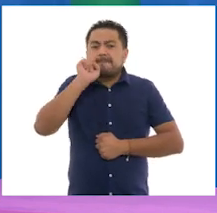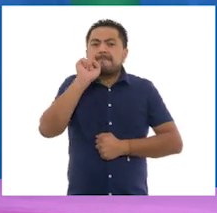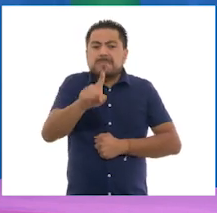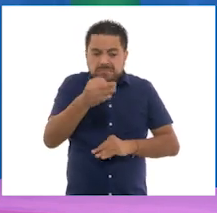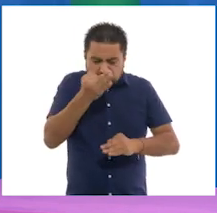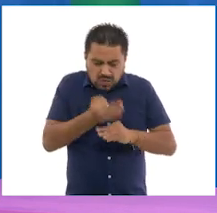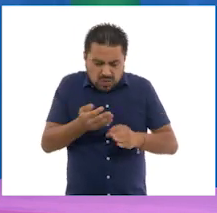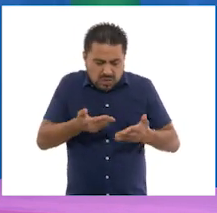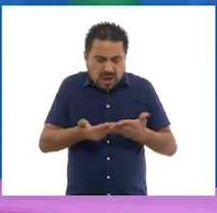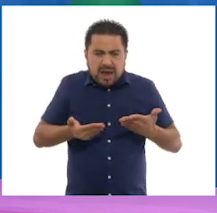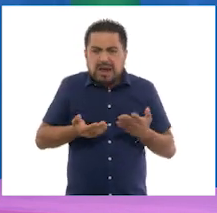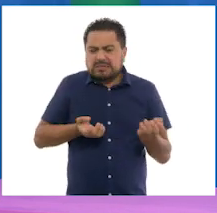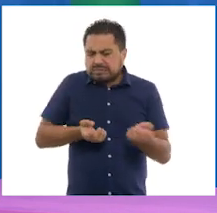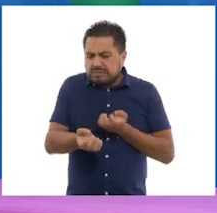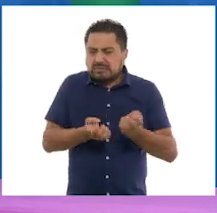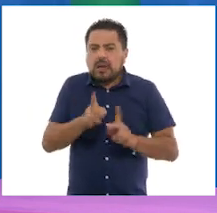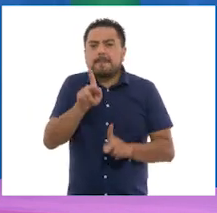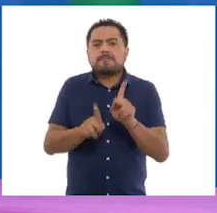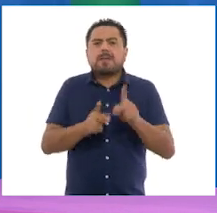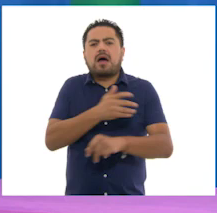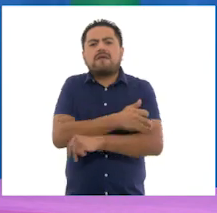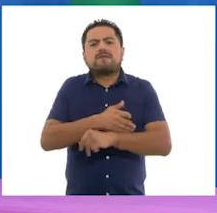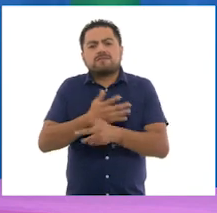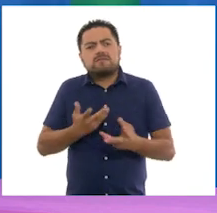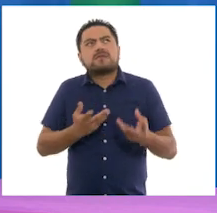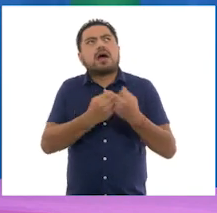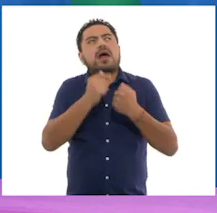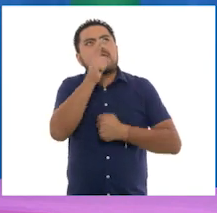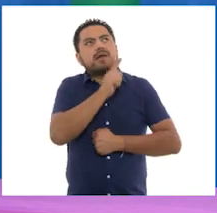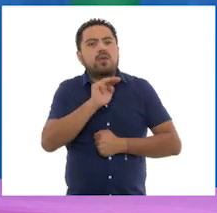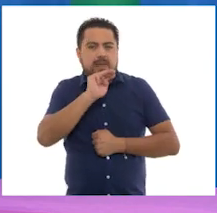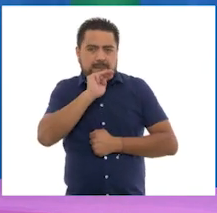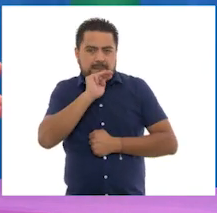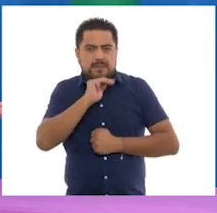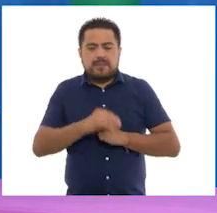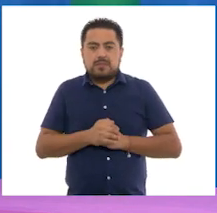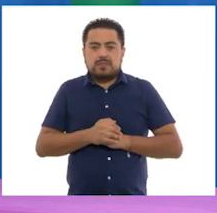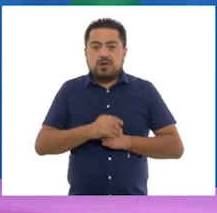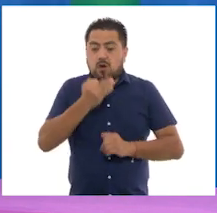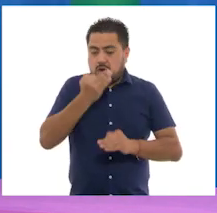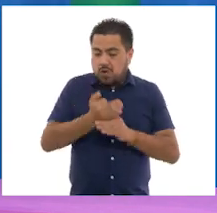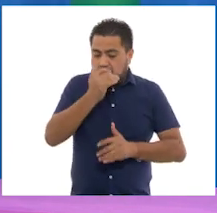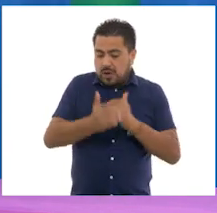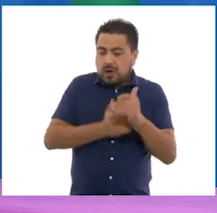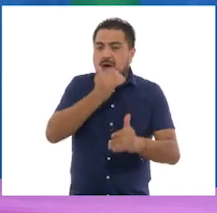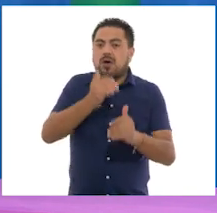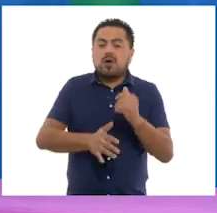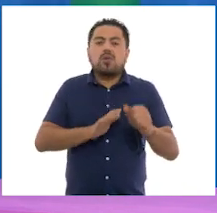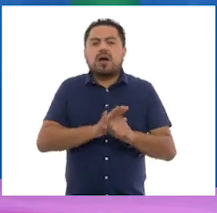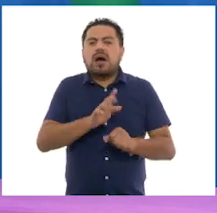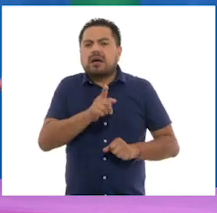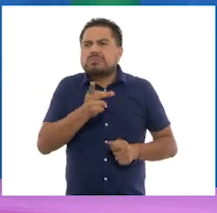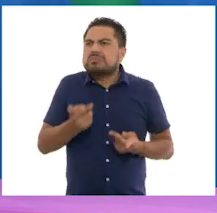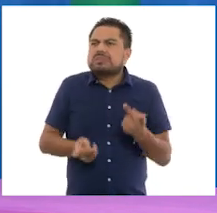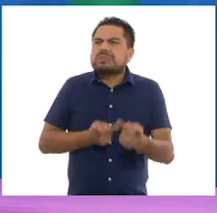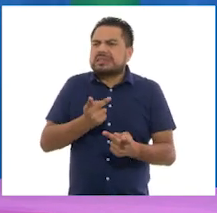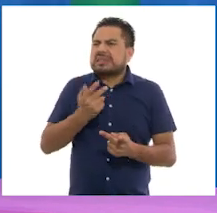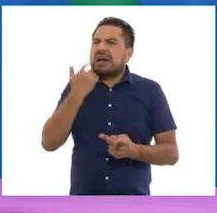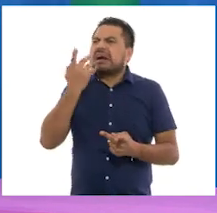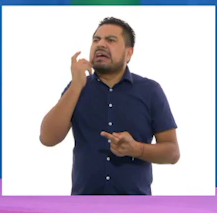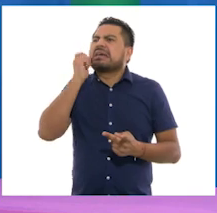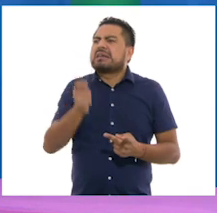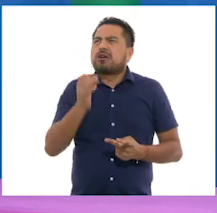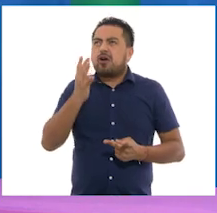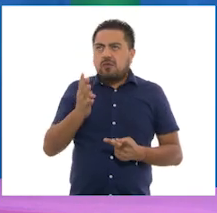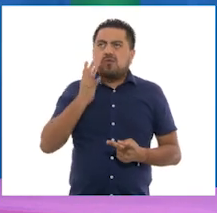momento para practicarla y platica con tu familia en tu lengua materna. Por hoy hemos terminado con Preguntemos ¿qué quieres ser de